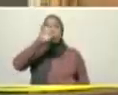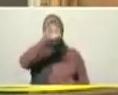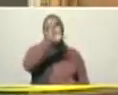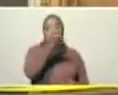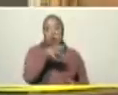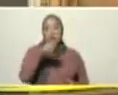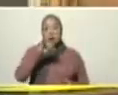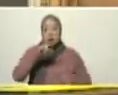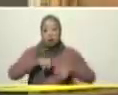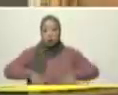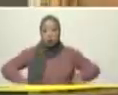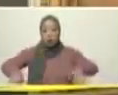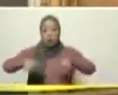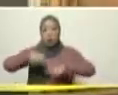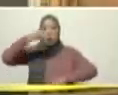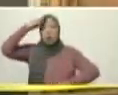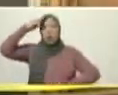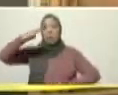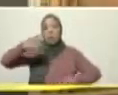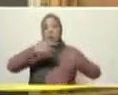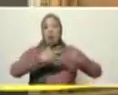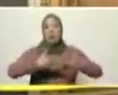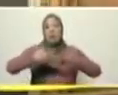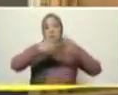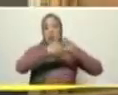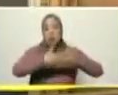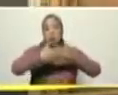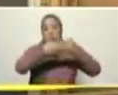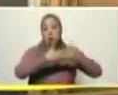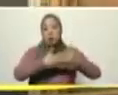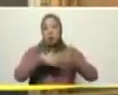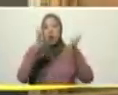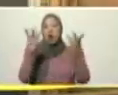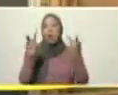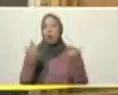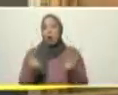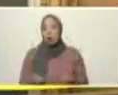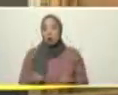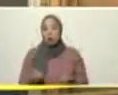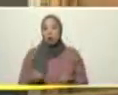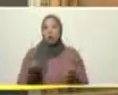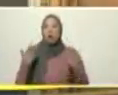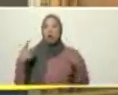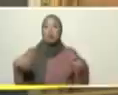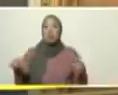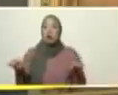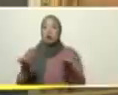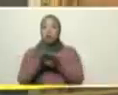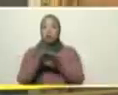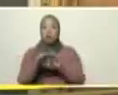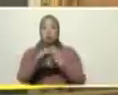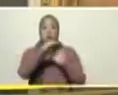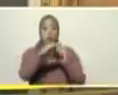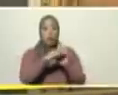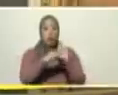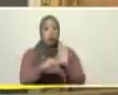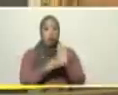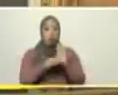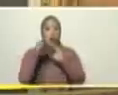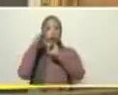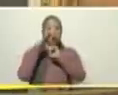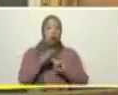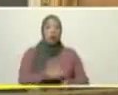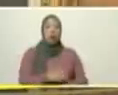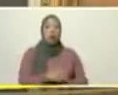tienen bases militares estadounidenses para ejercer su hegemonía, su influencia y